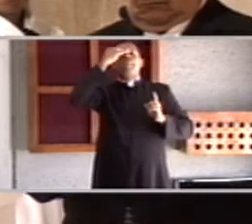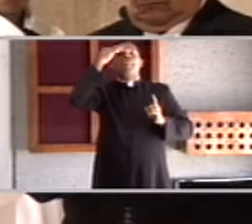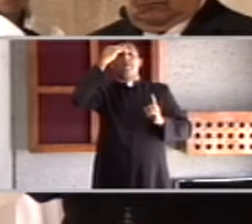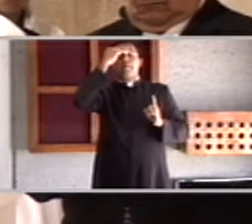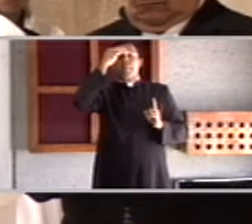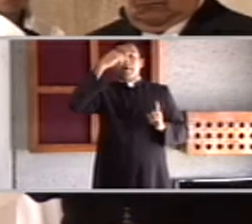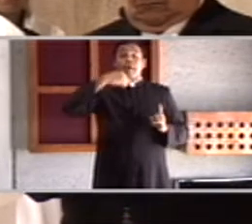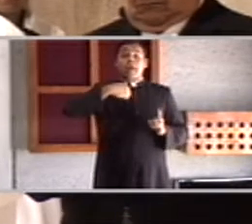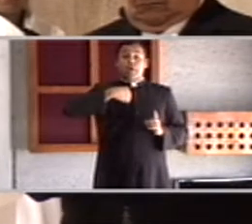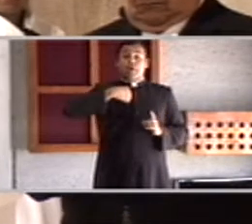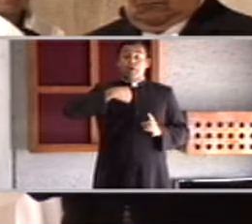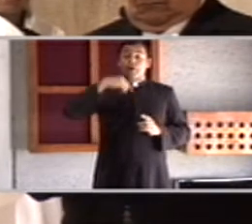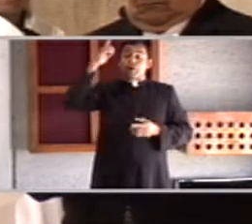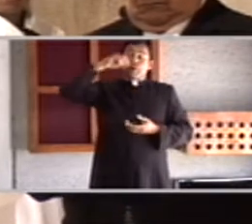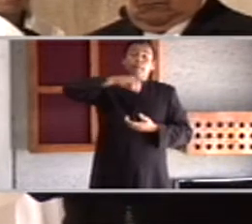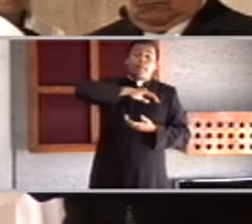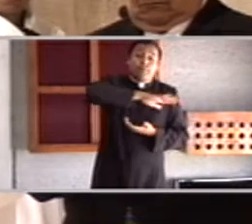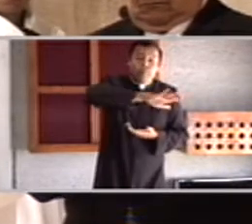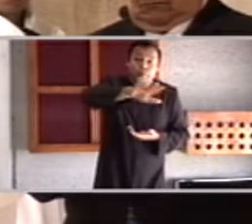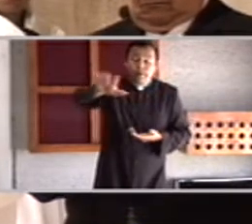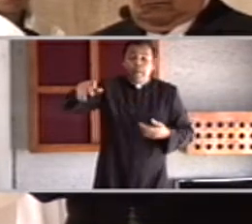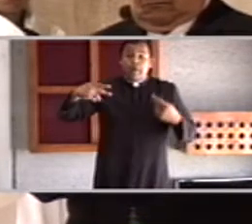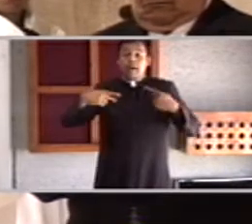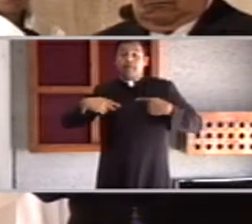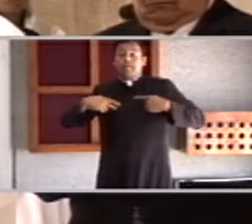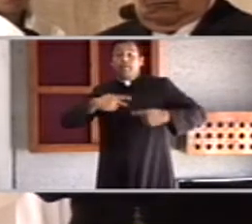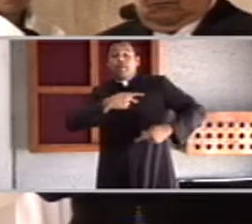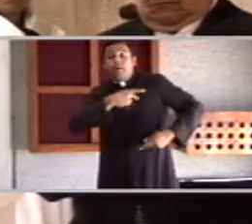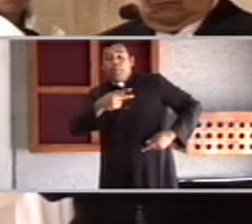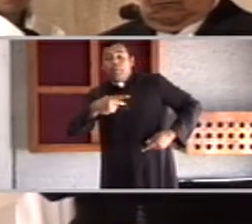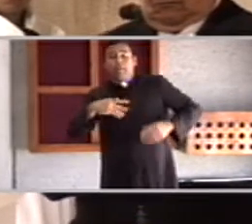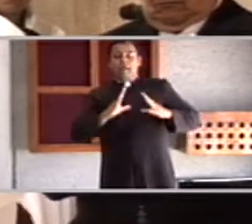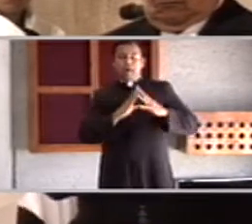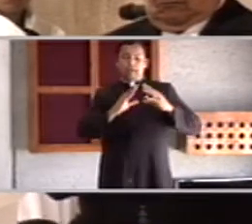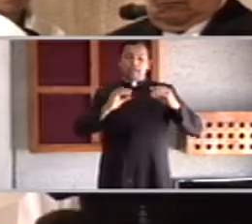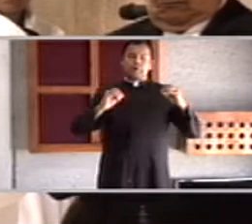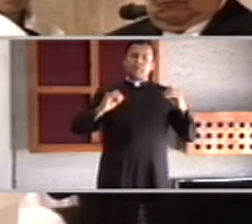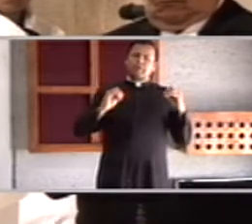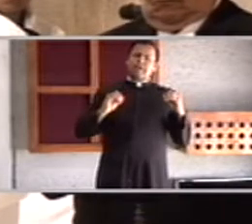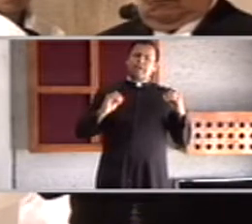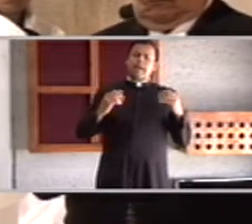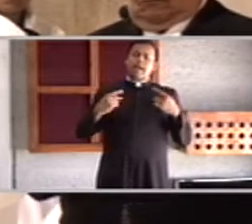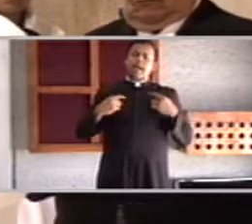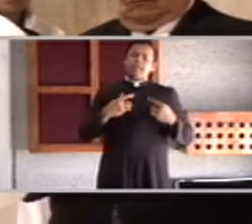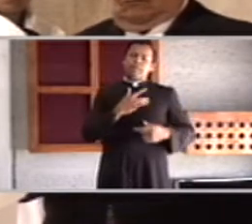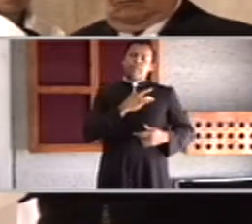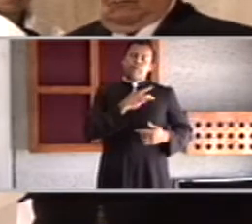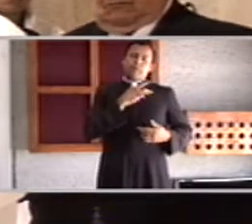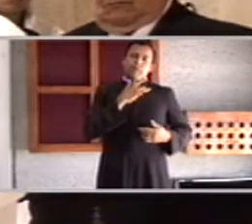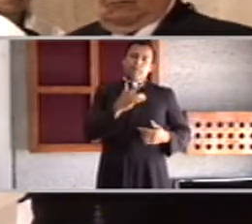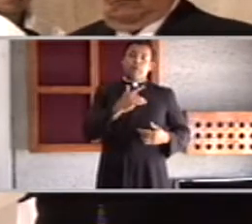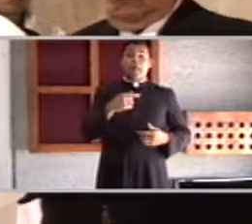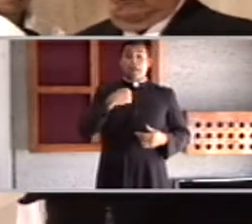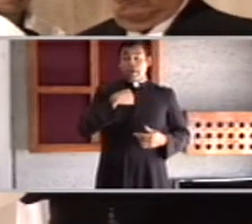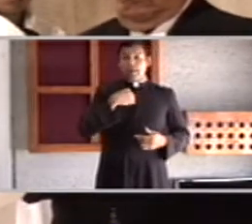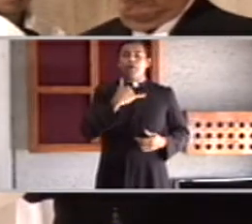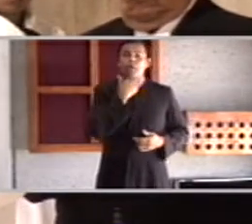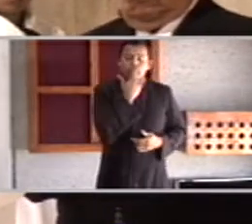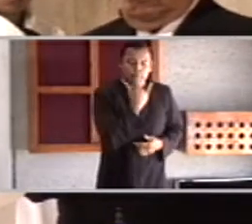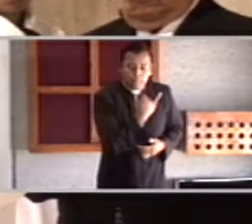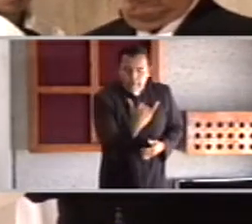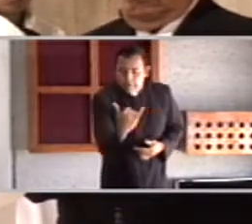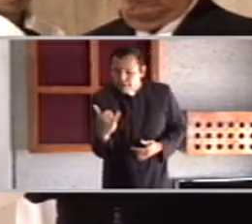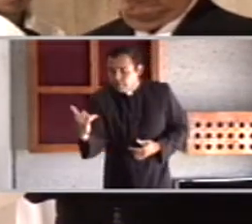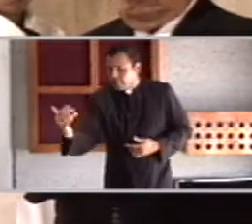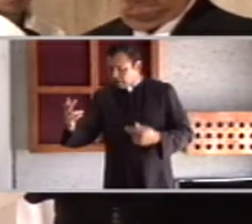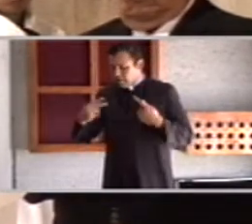pobres, a curar a los de corazón quebrantado, a proclamar el perdón a los cautivos y la libertad a